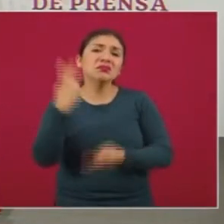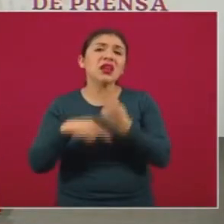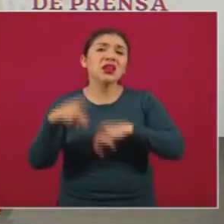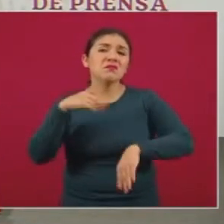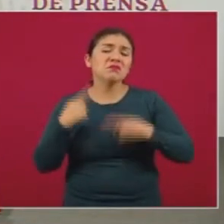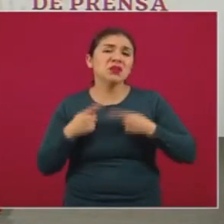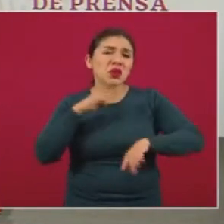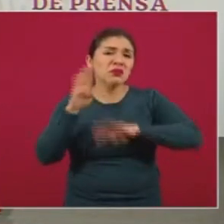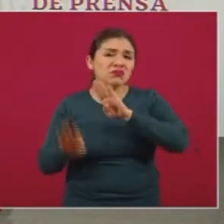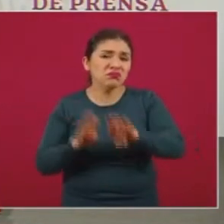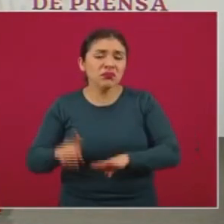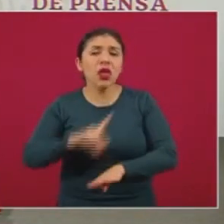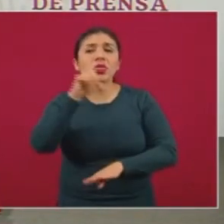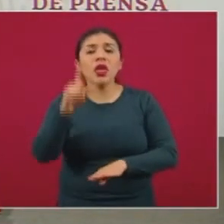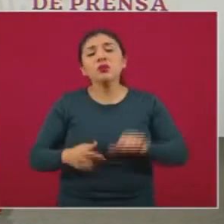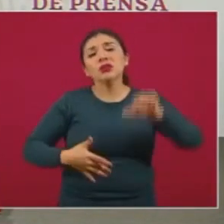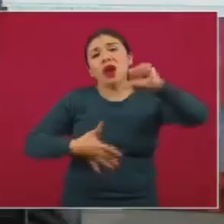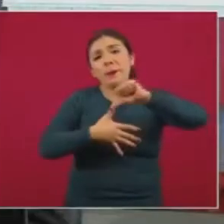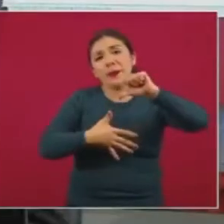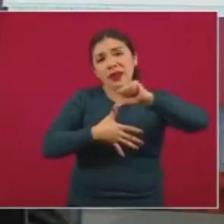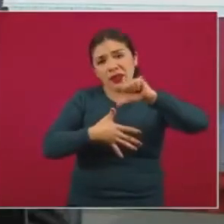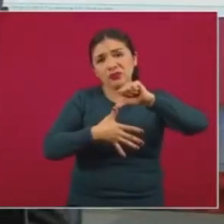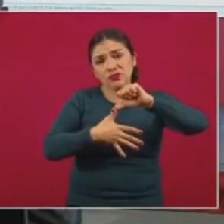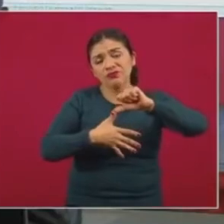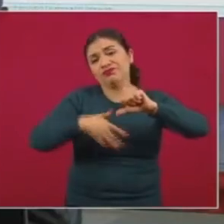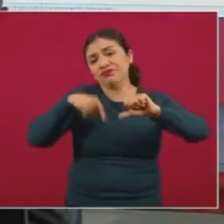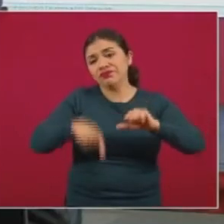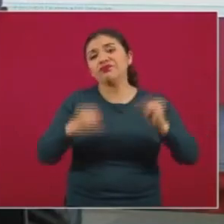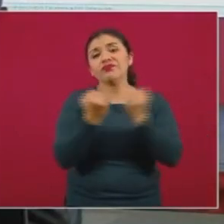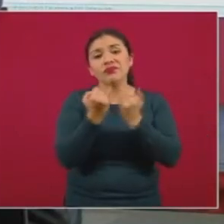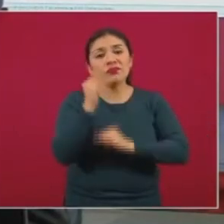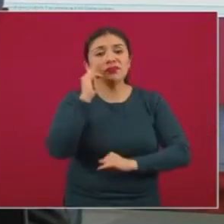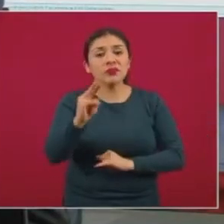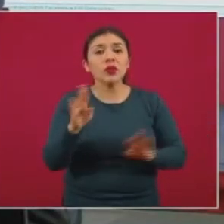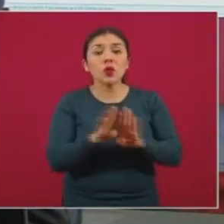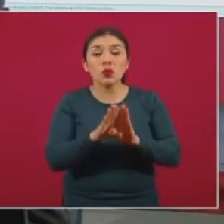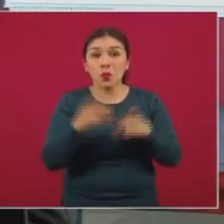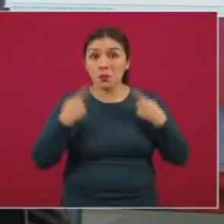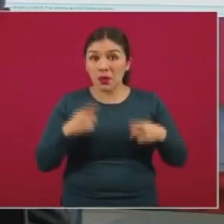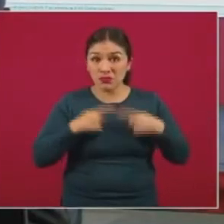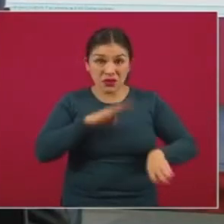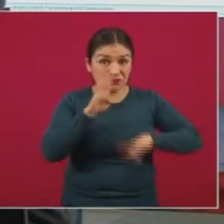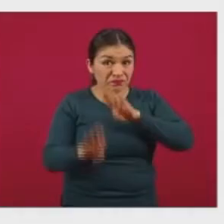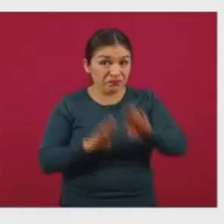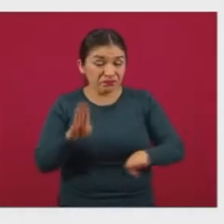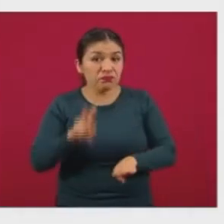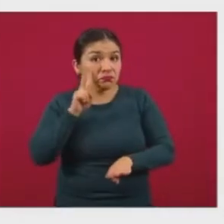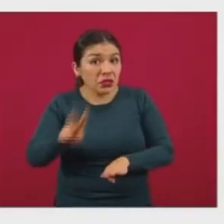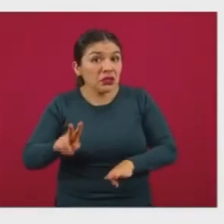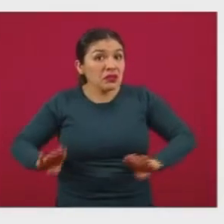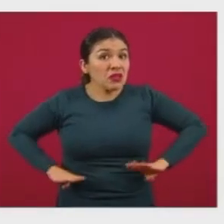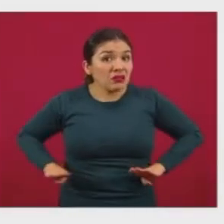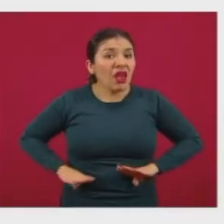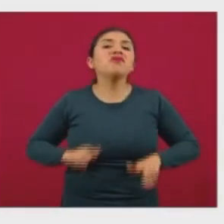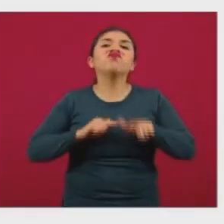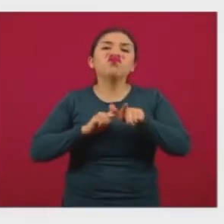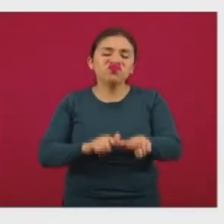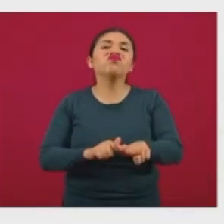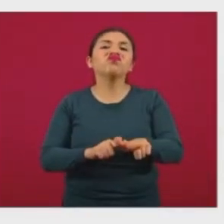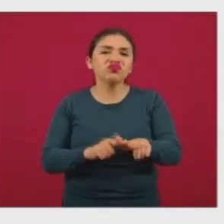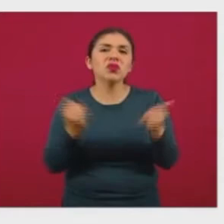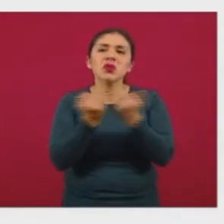ascendente, y luego le seguiría América del Sur, en donde ya veíamos que para efectos de defunciones sí ha mantenido una